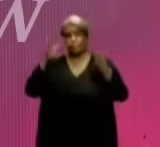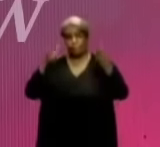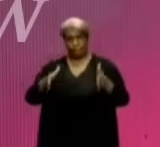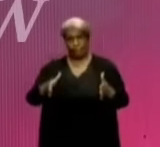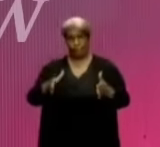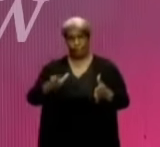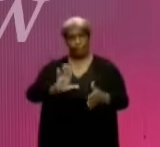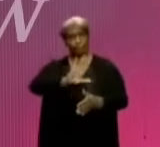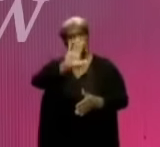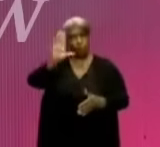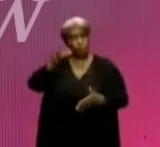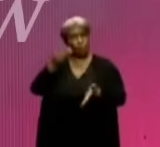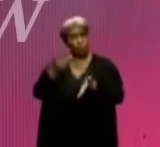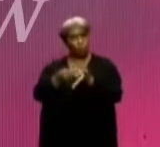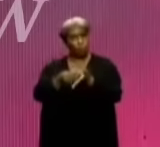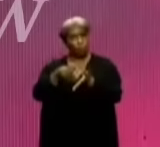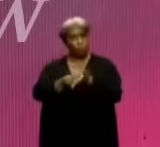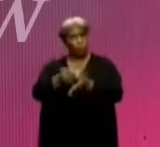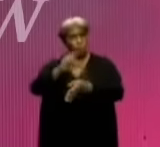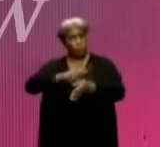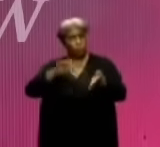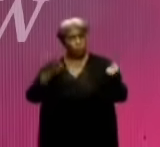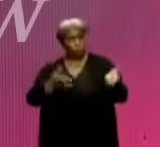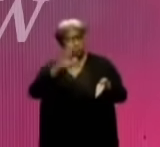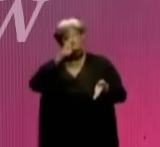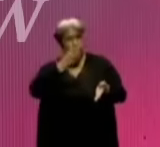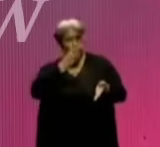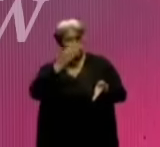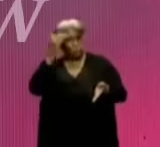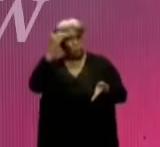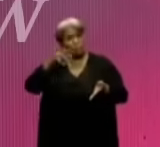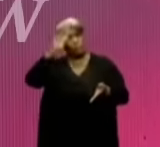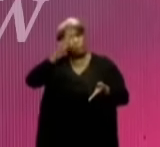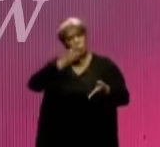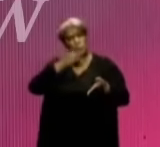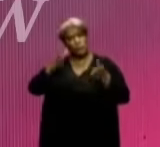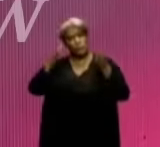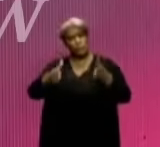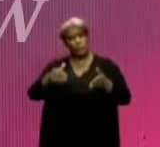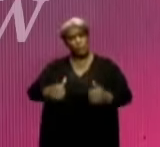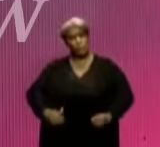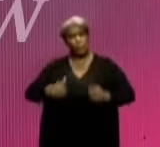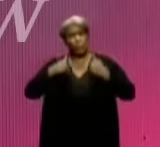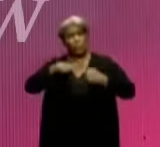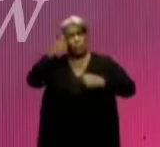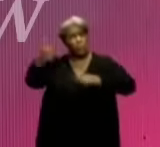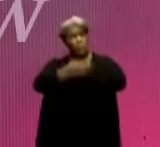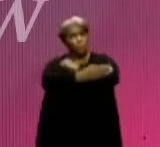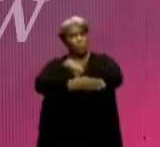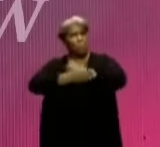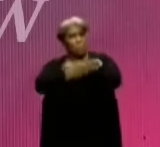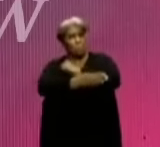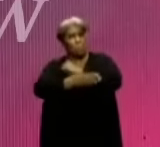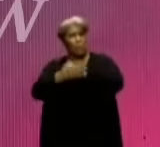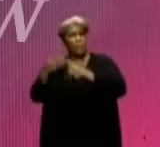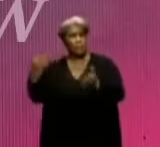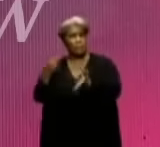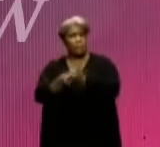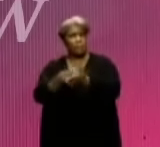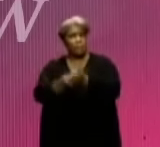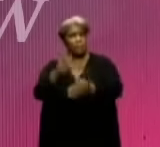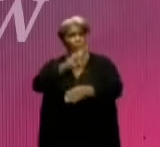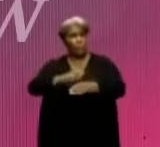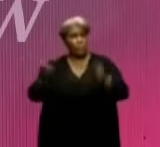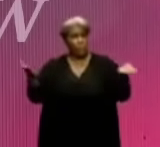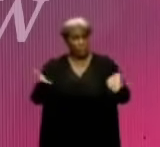invierten en dominicanos del exterior que invierten en nuestro país, yo creo que una gran cantidad de ellos